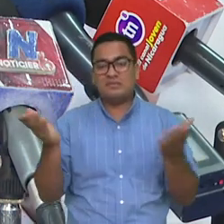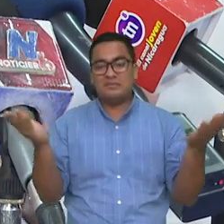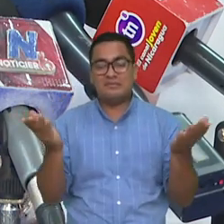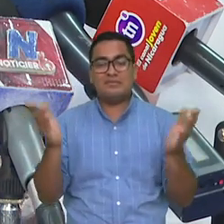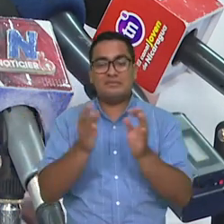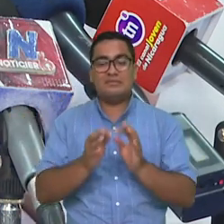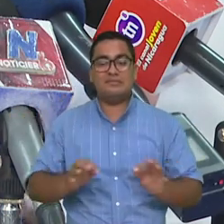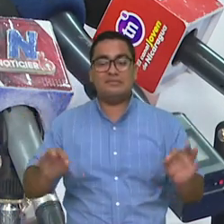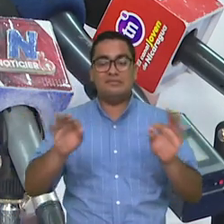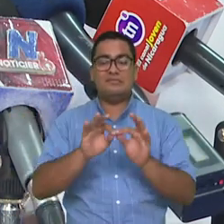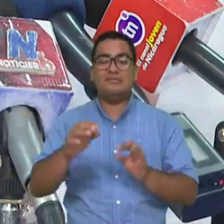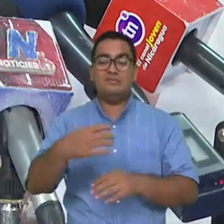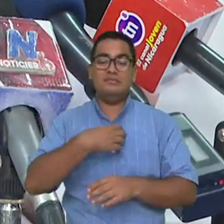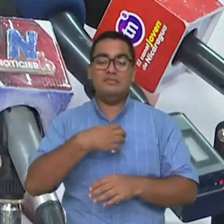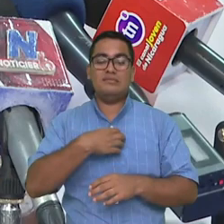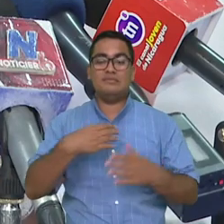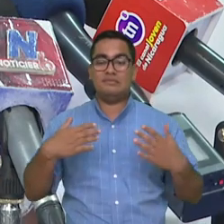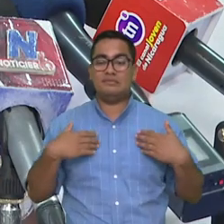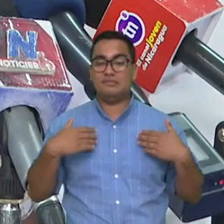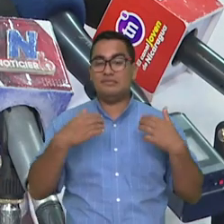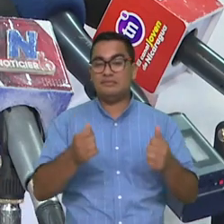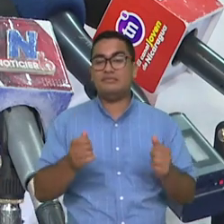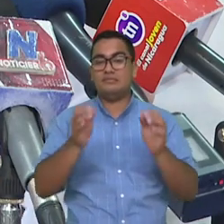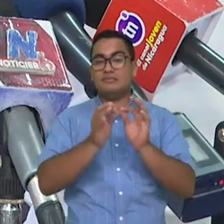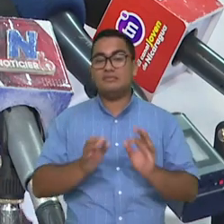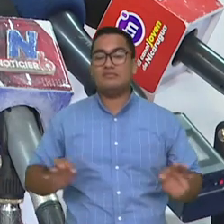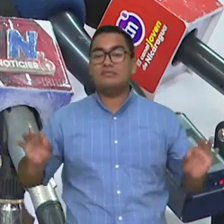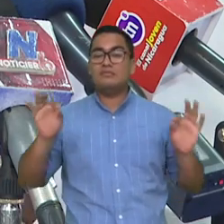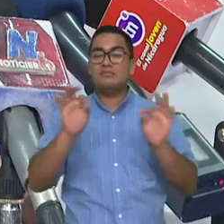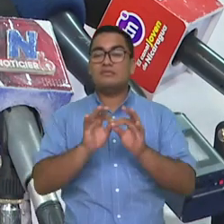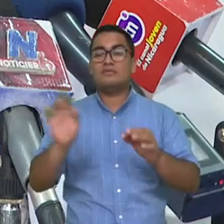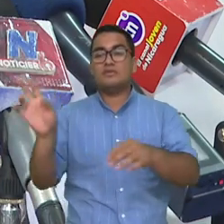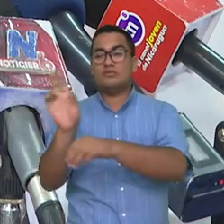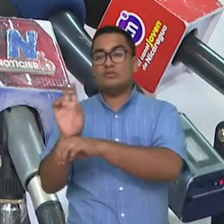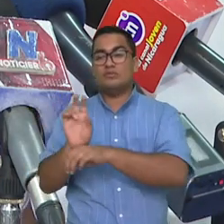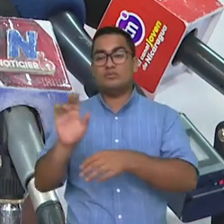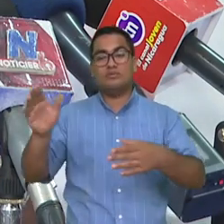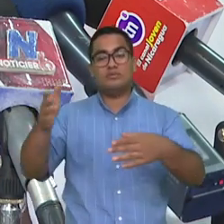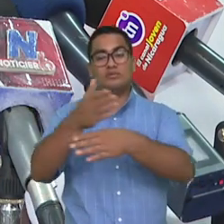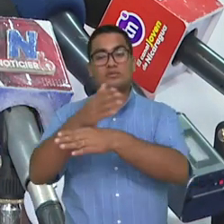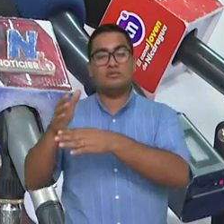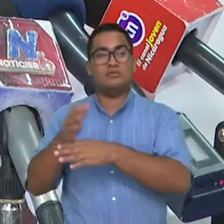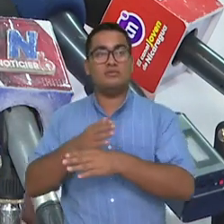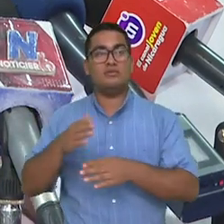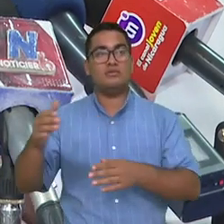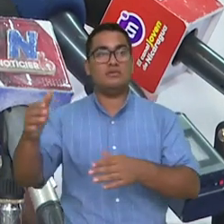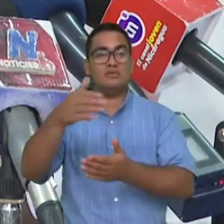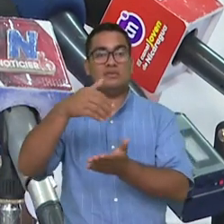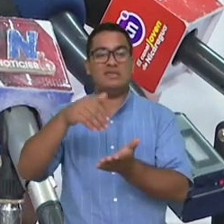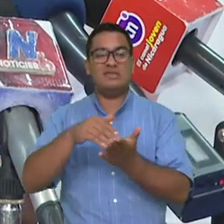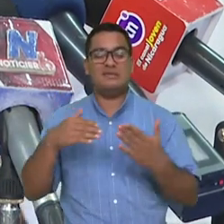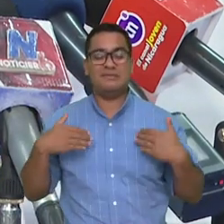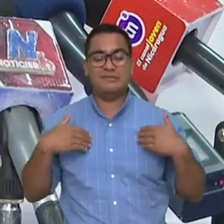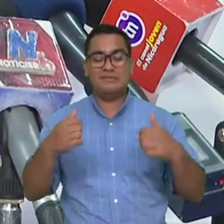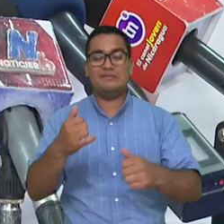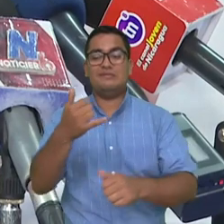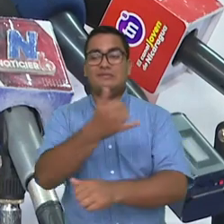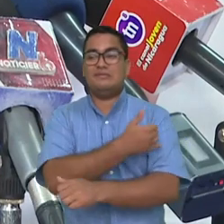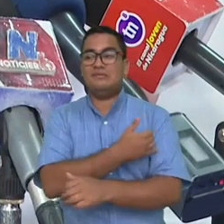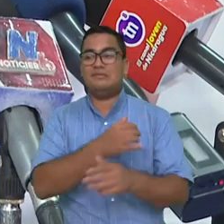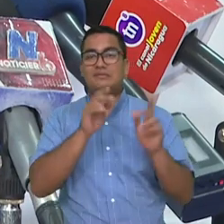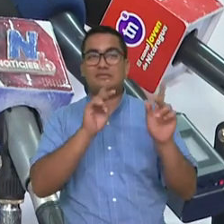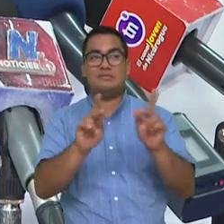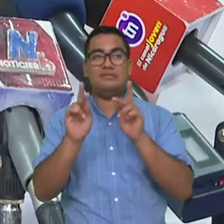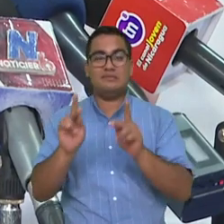por nuestro sistema de salud, ¿verdad? Esa vigilancia que en las unidades de salud estamos preparando, que todos los pacientes